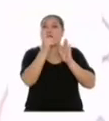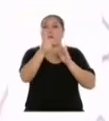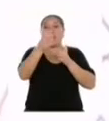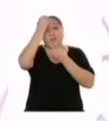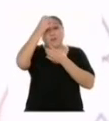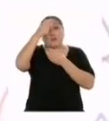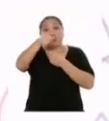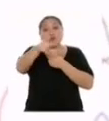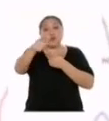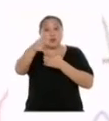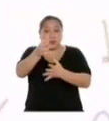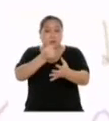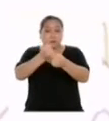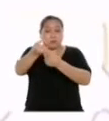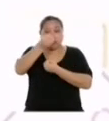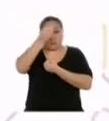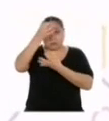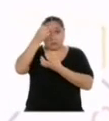han recolectado.